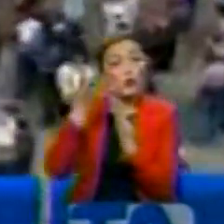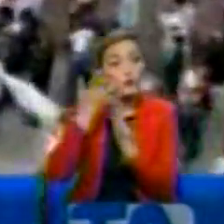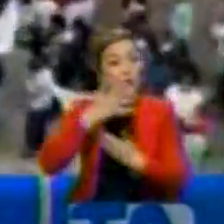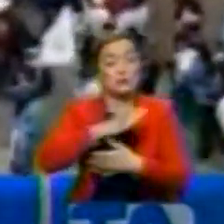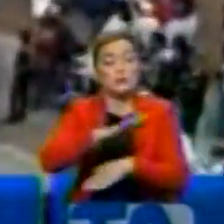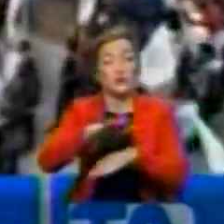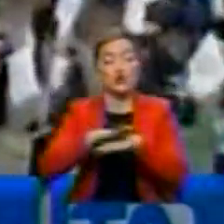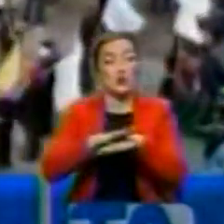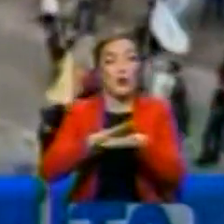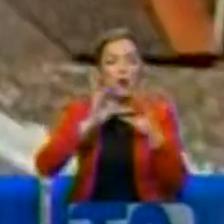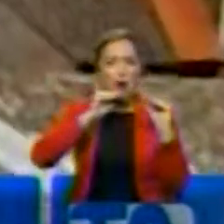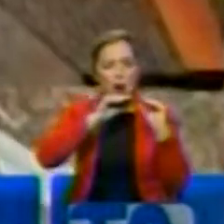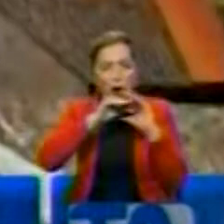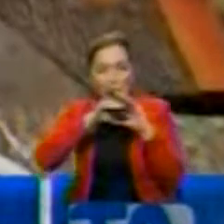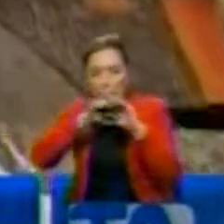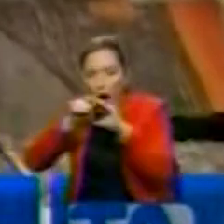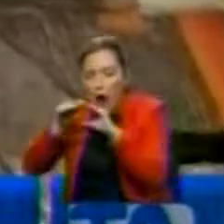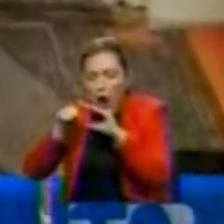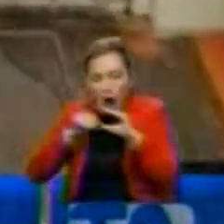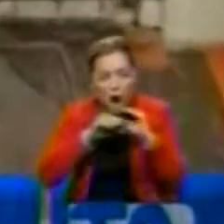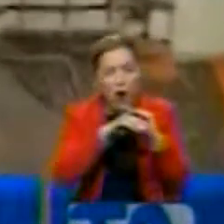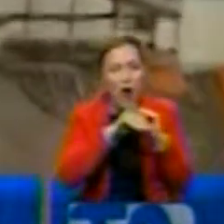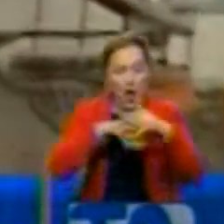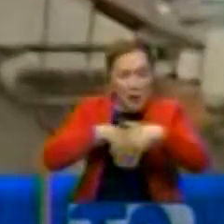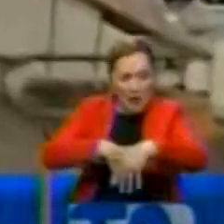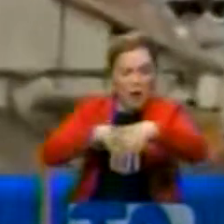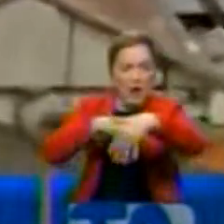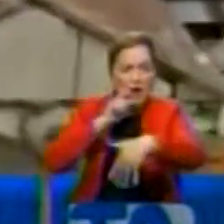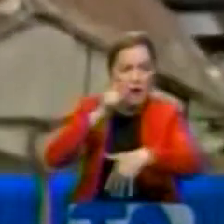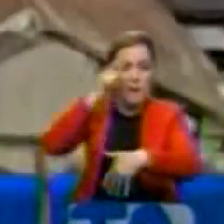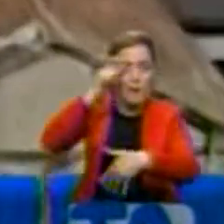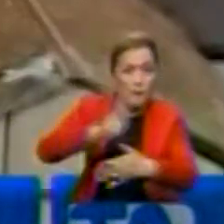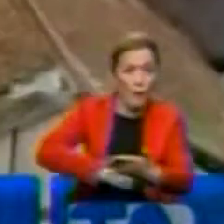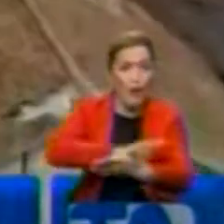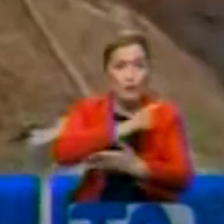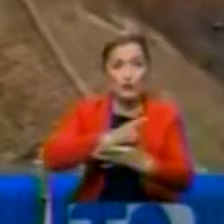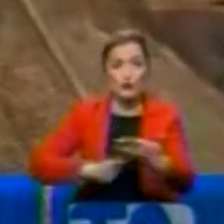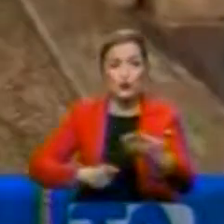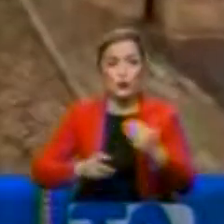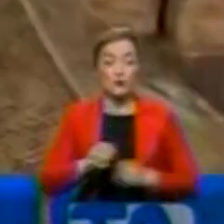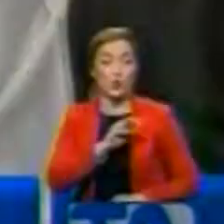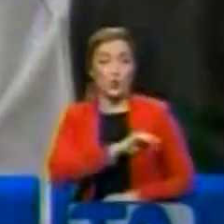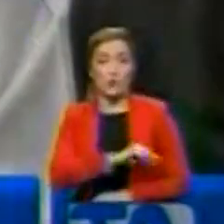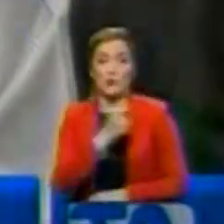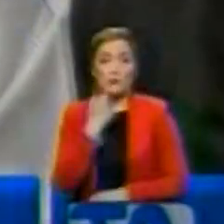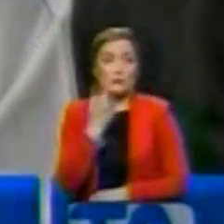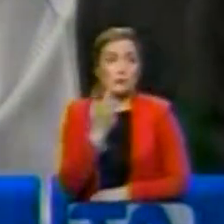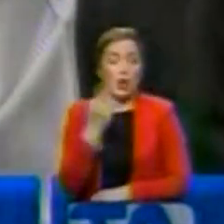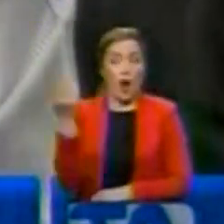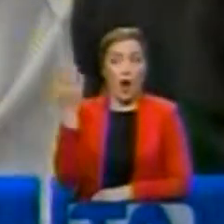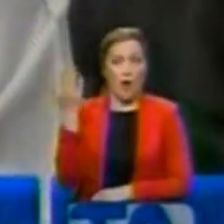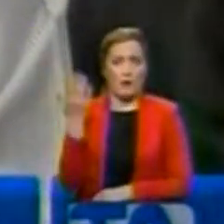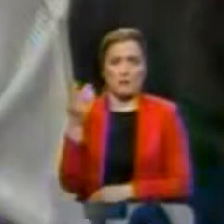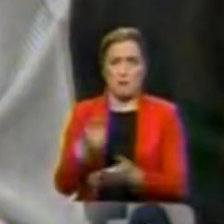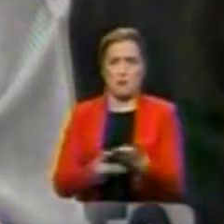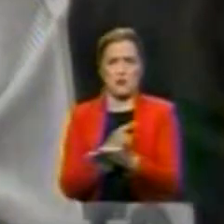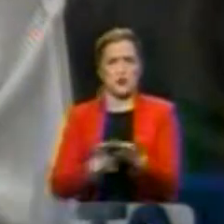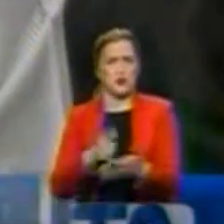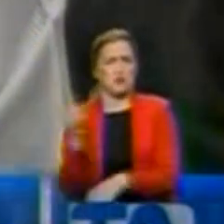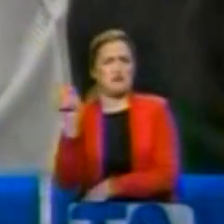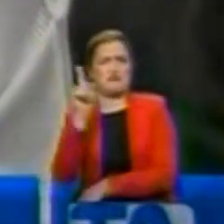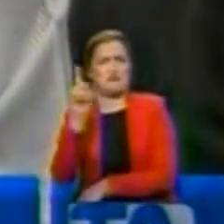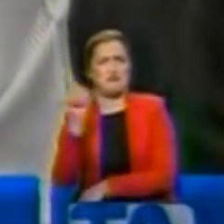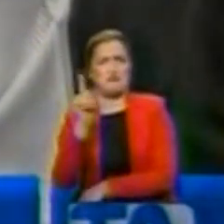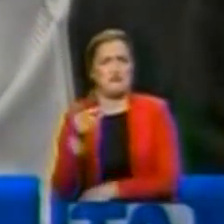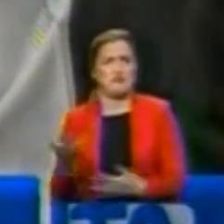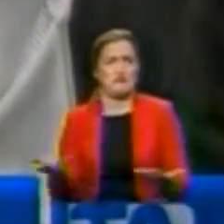una rumorada prohibición para la marcha. El alcalde les confirmó que no hay tal prohibición. No había ninguna prohibición